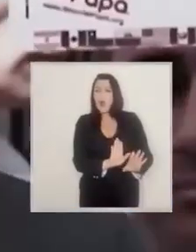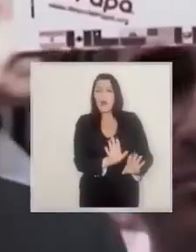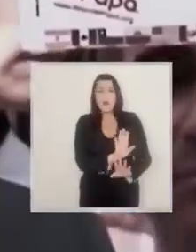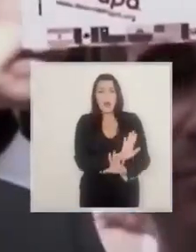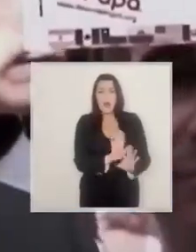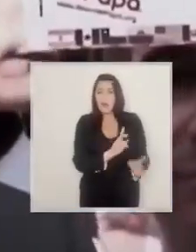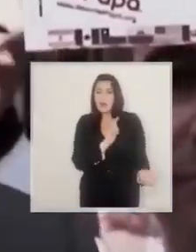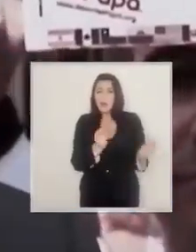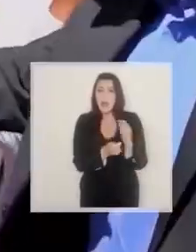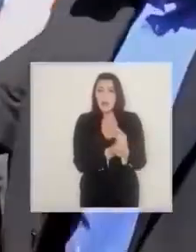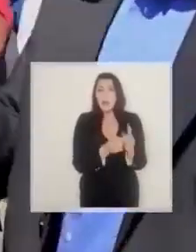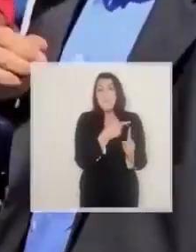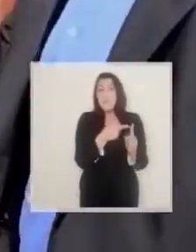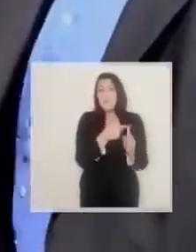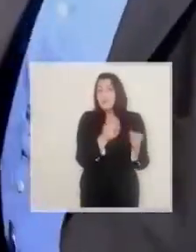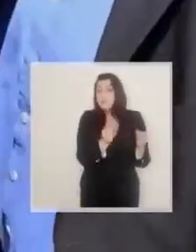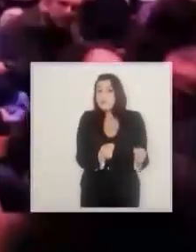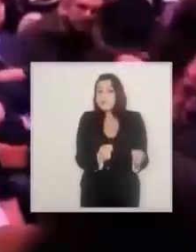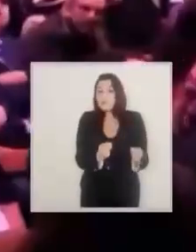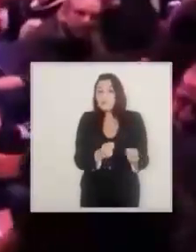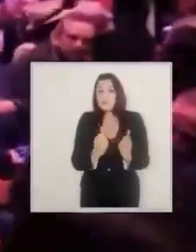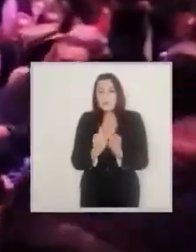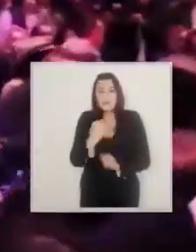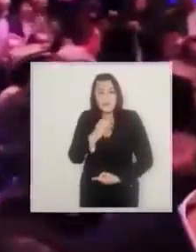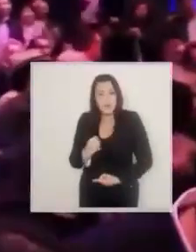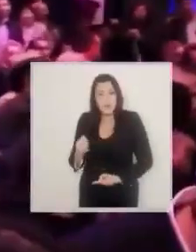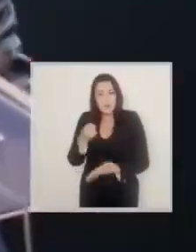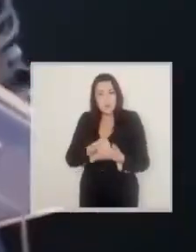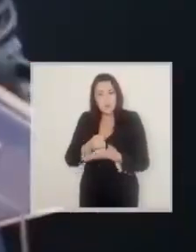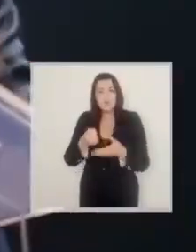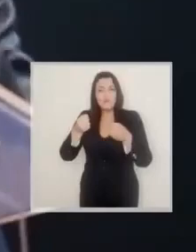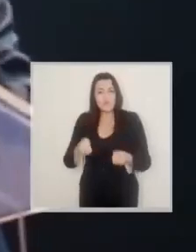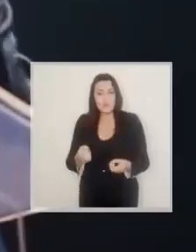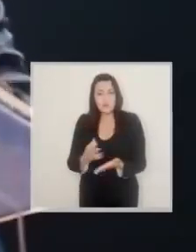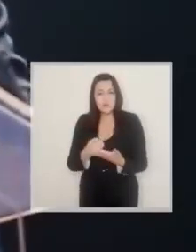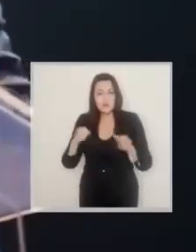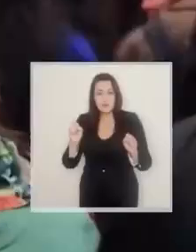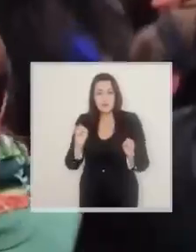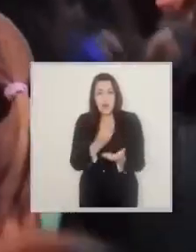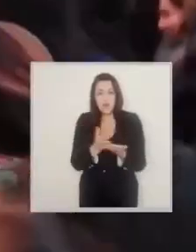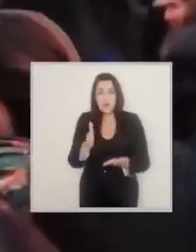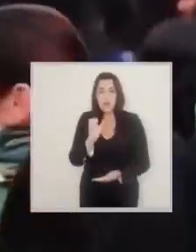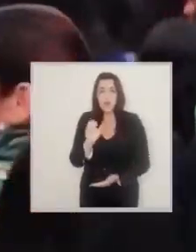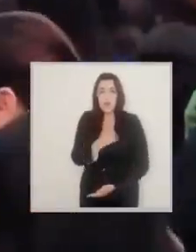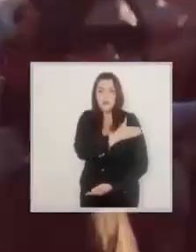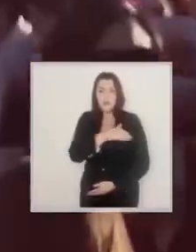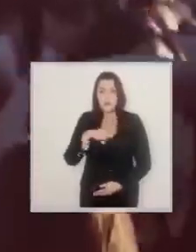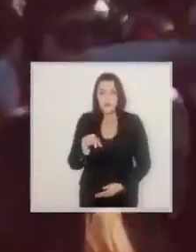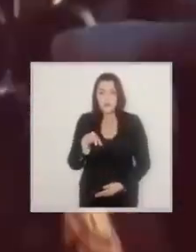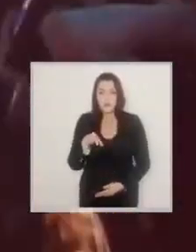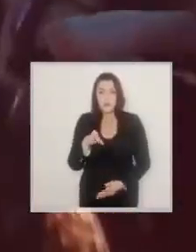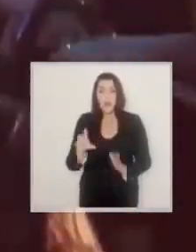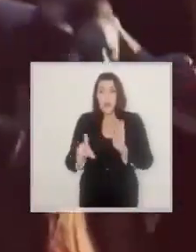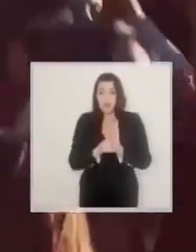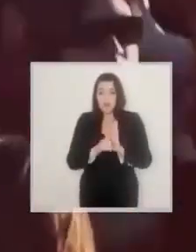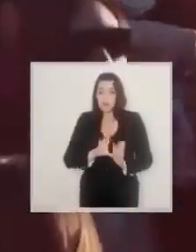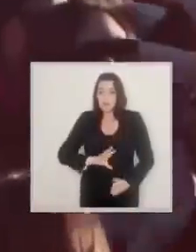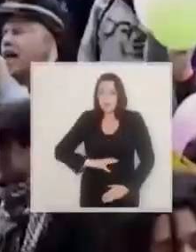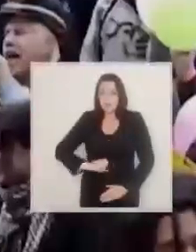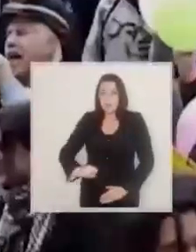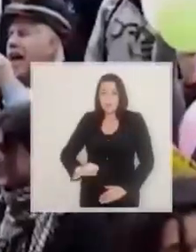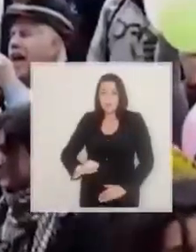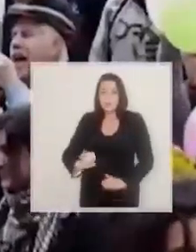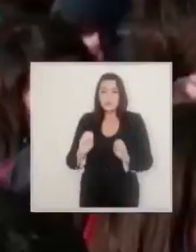tal cual, en la medida de lo posible. Nosotros siempre hemos luchado por los imposibles. Eliminar las AFP, legalizar el